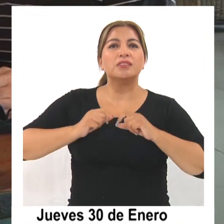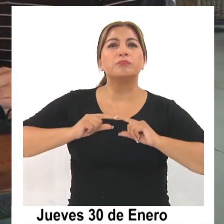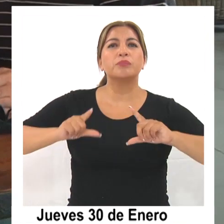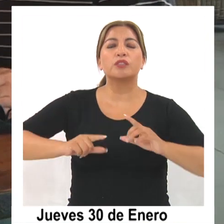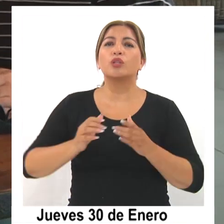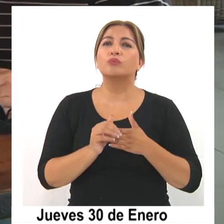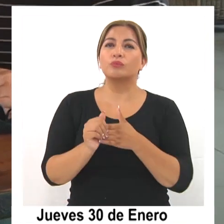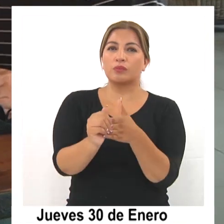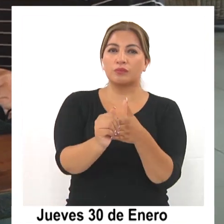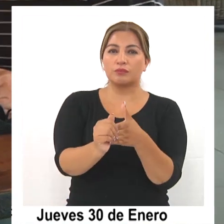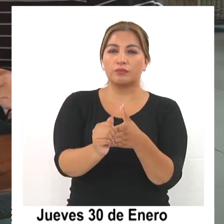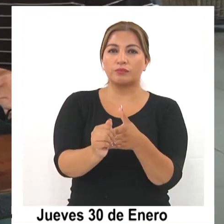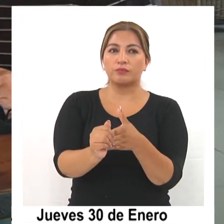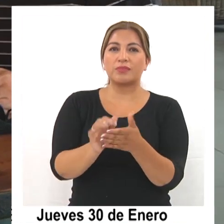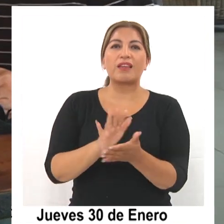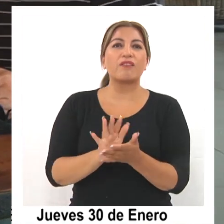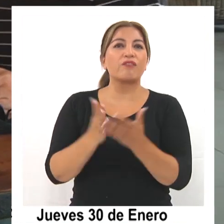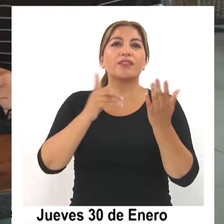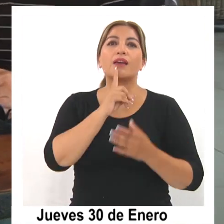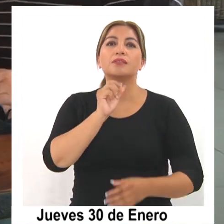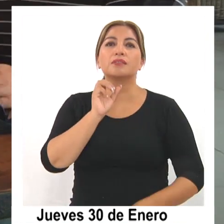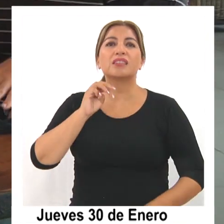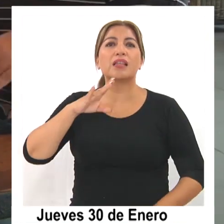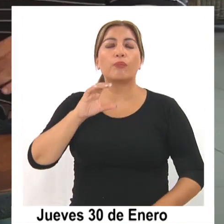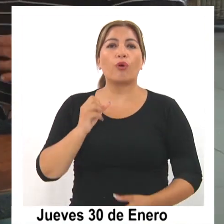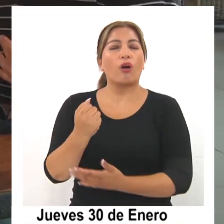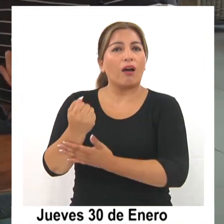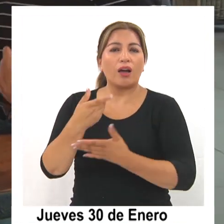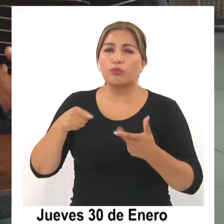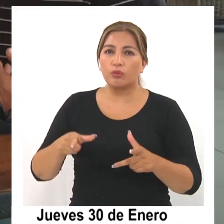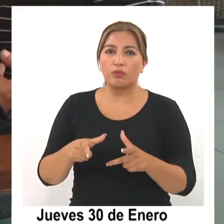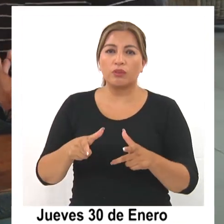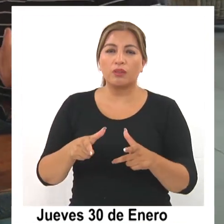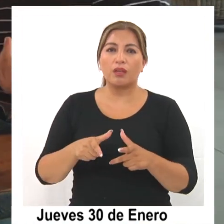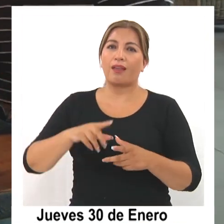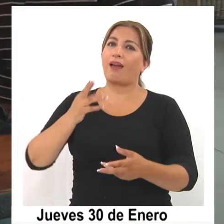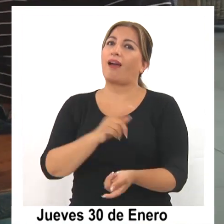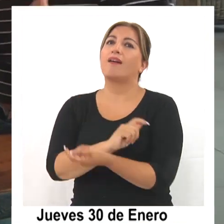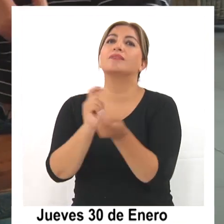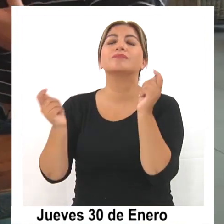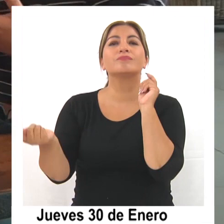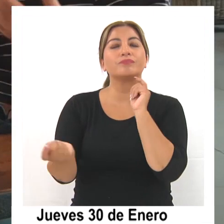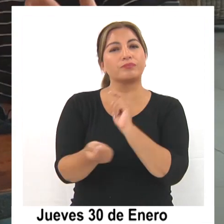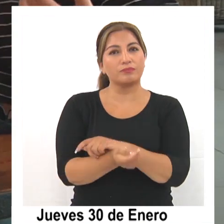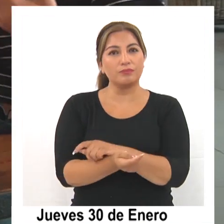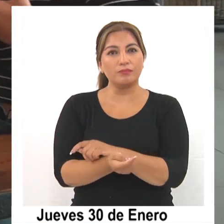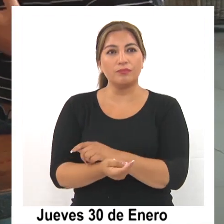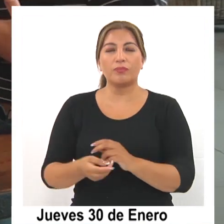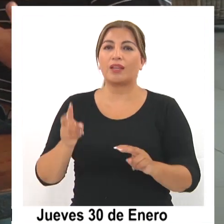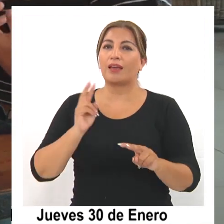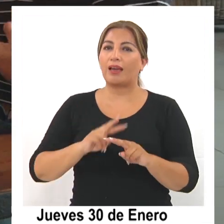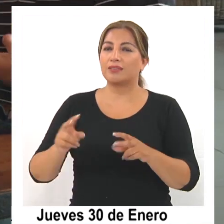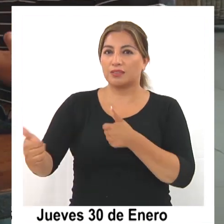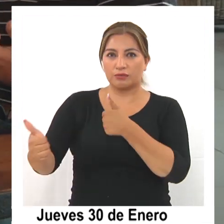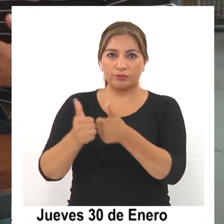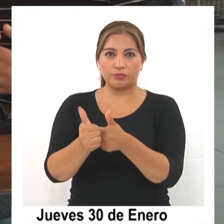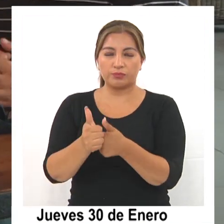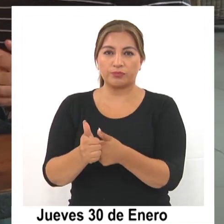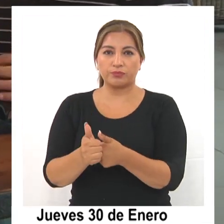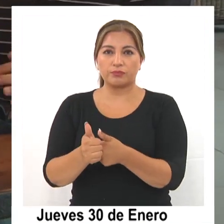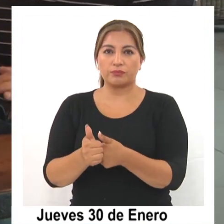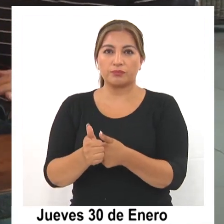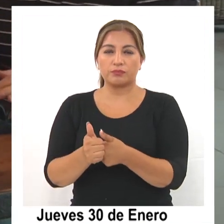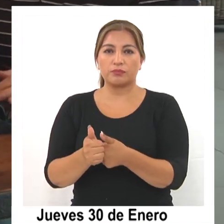turísticos fiestas como el tambo andino ayudan de alguna manera a reivindicar o a juntar, a acercar posiciones